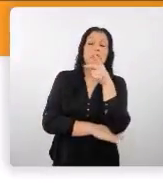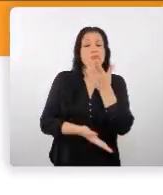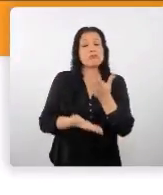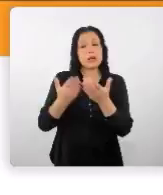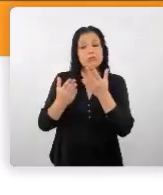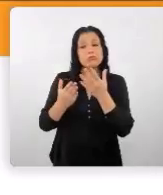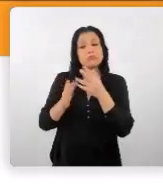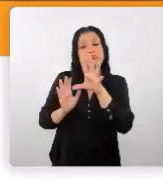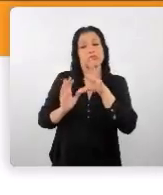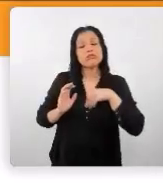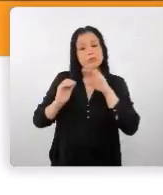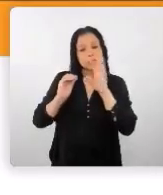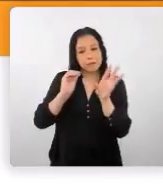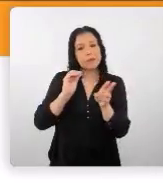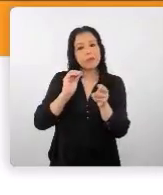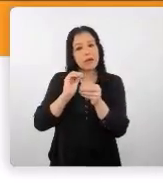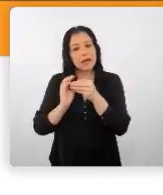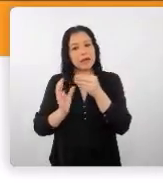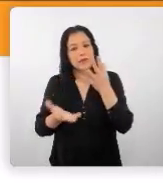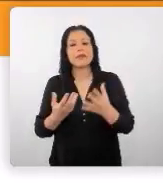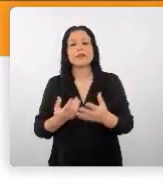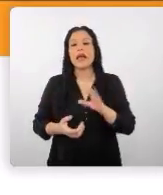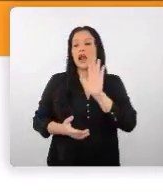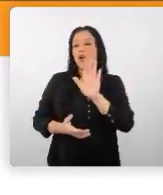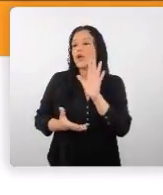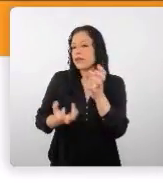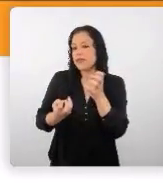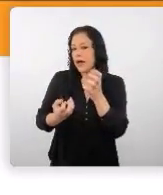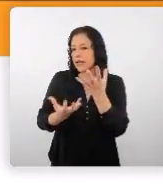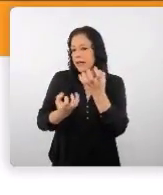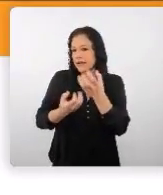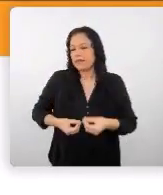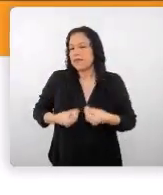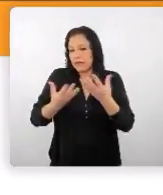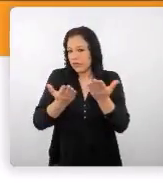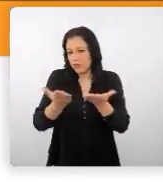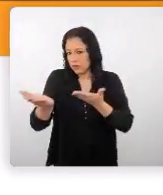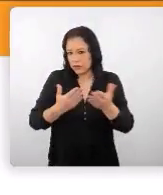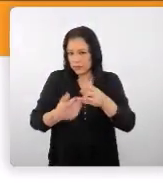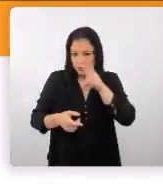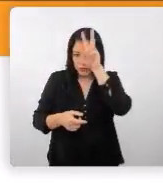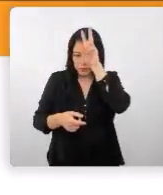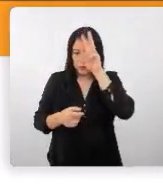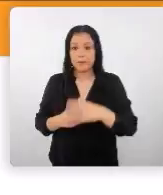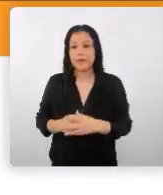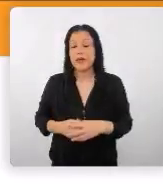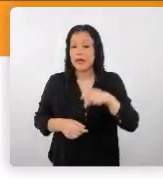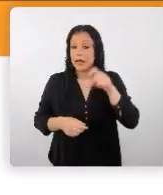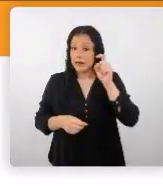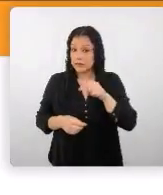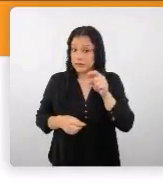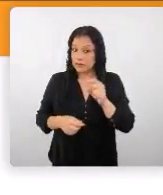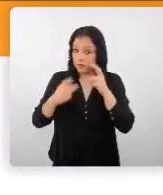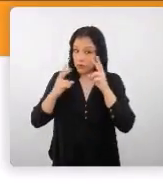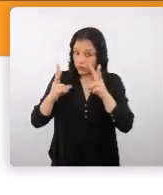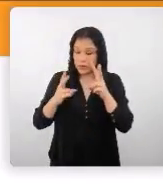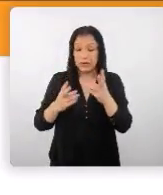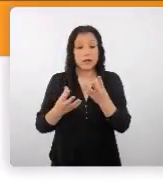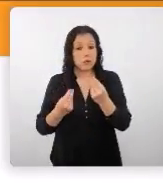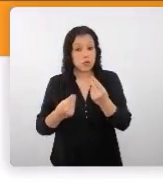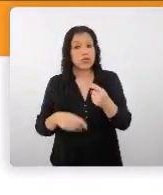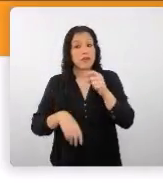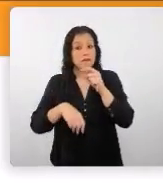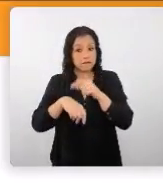como una alternativa adicional a lo que ya está ofreciendo de Perú. Hay que tener en cuenta que en muchos